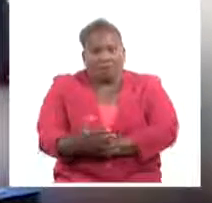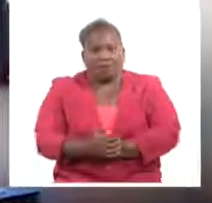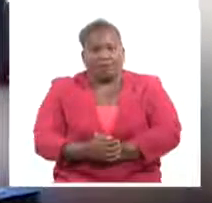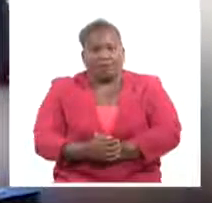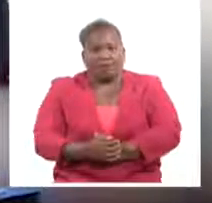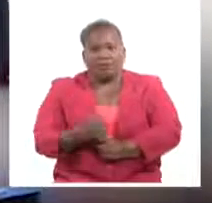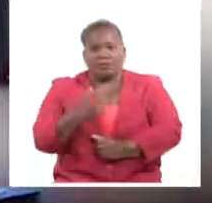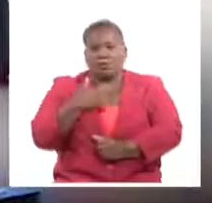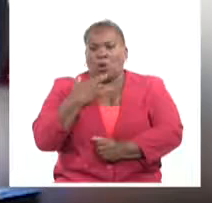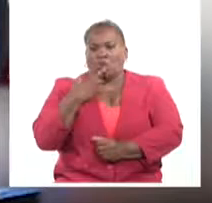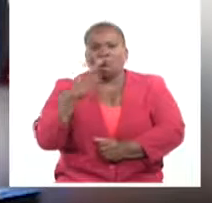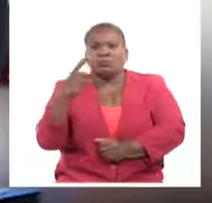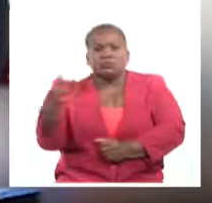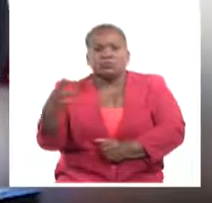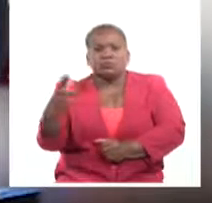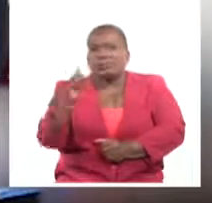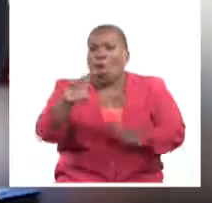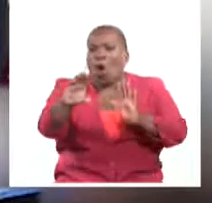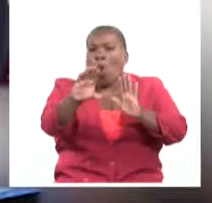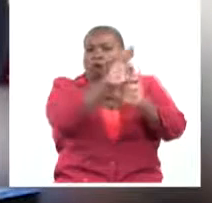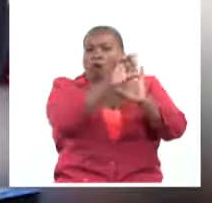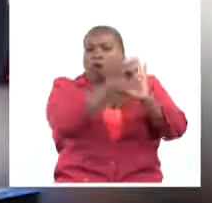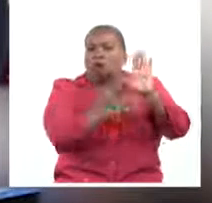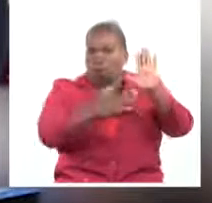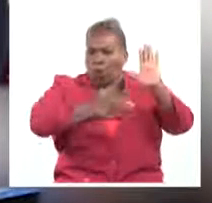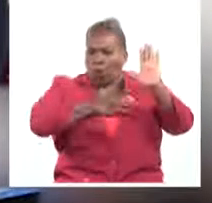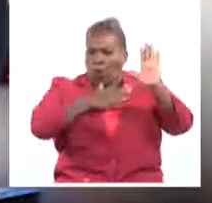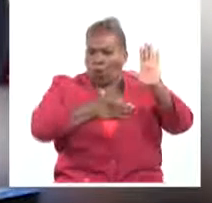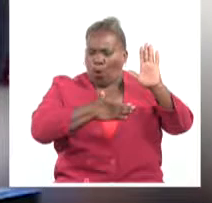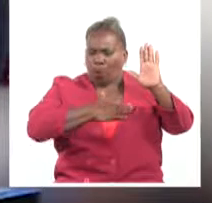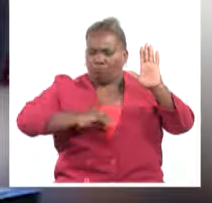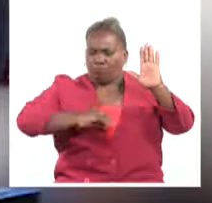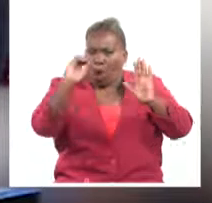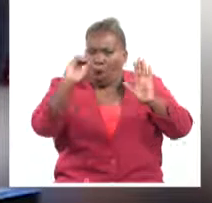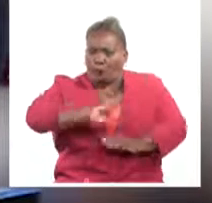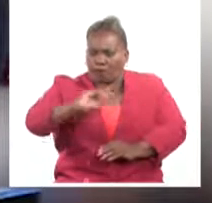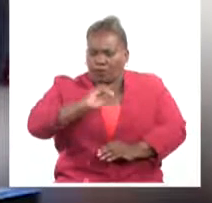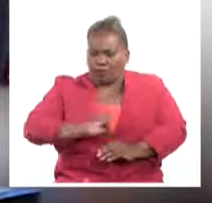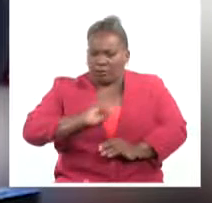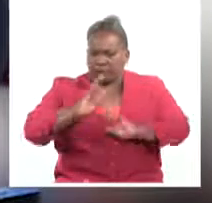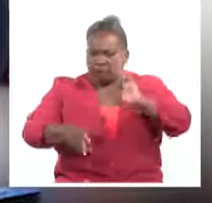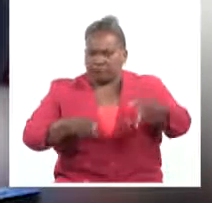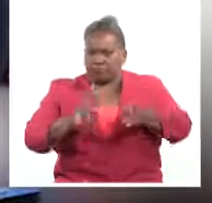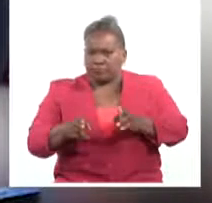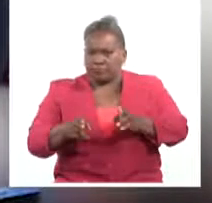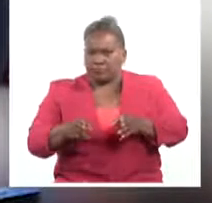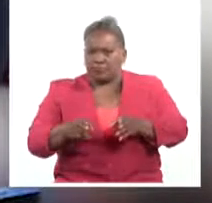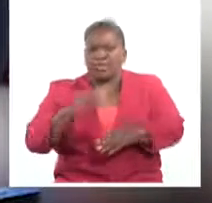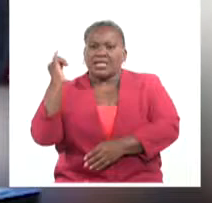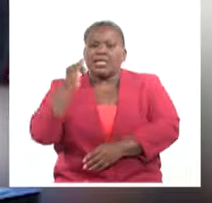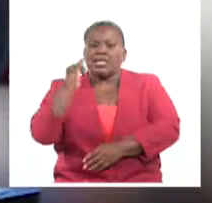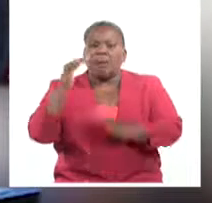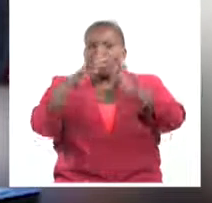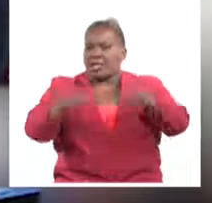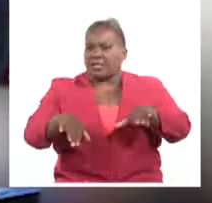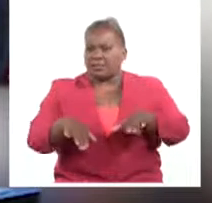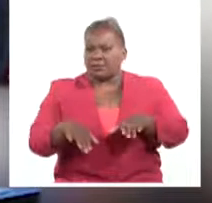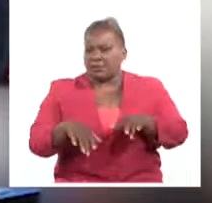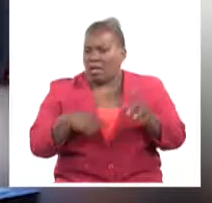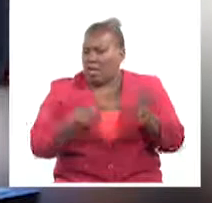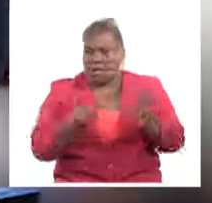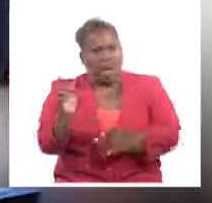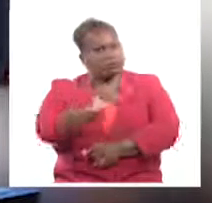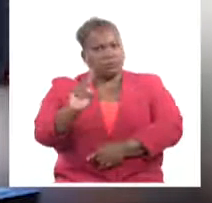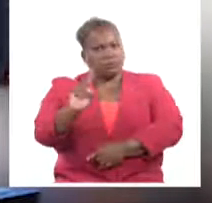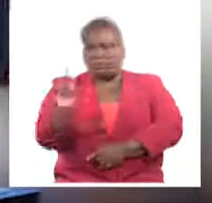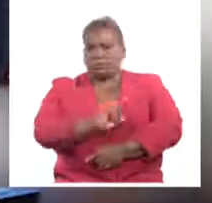Yo le dije que nuestra Constitución tiene como orden en el terreno internacional la paz.